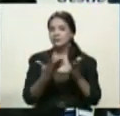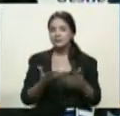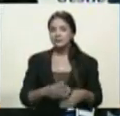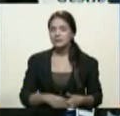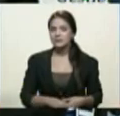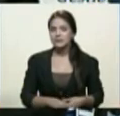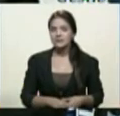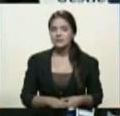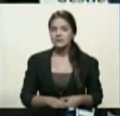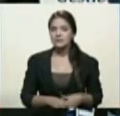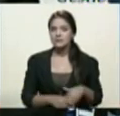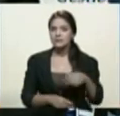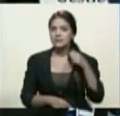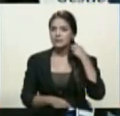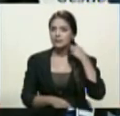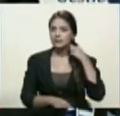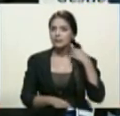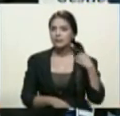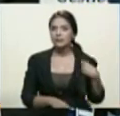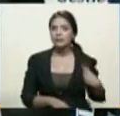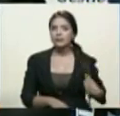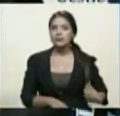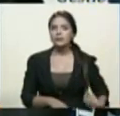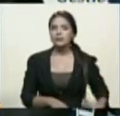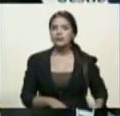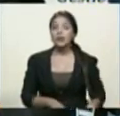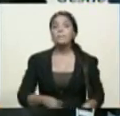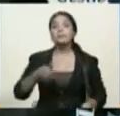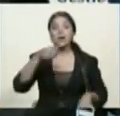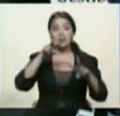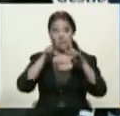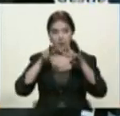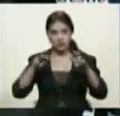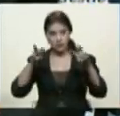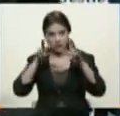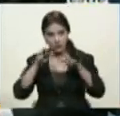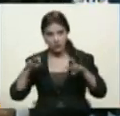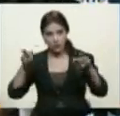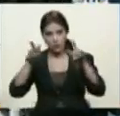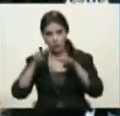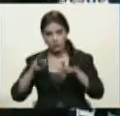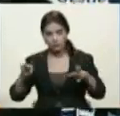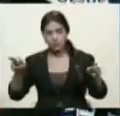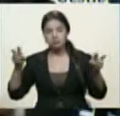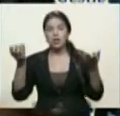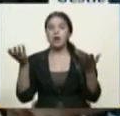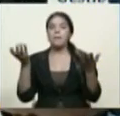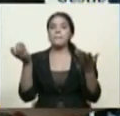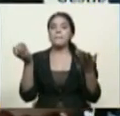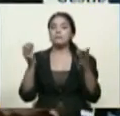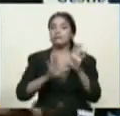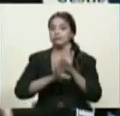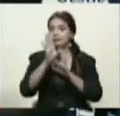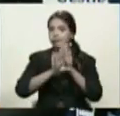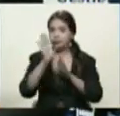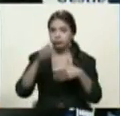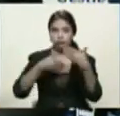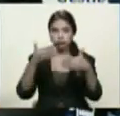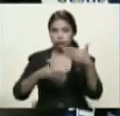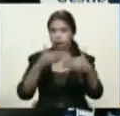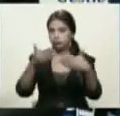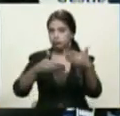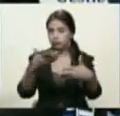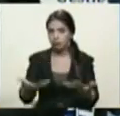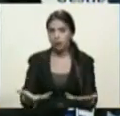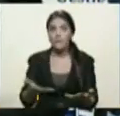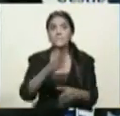en casos que con más investigación verdad con más desarrollo de la acción